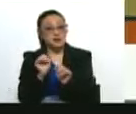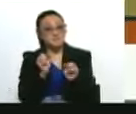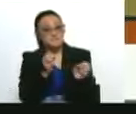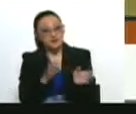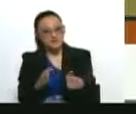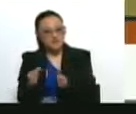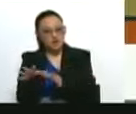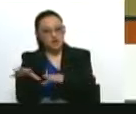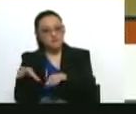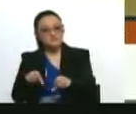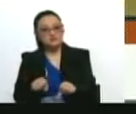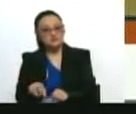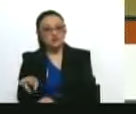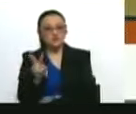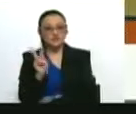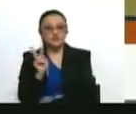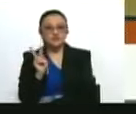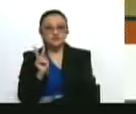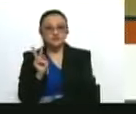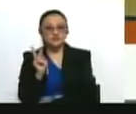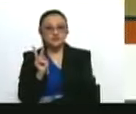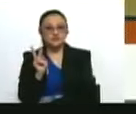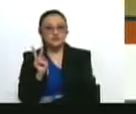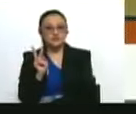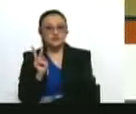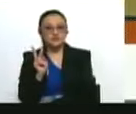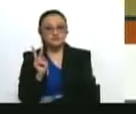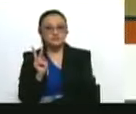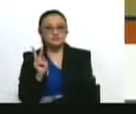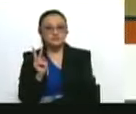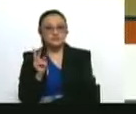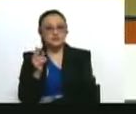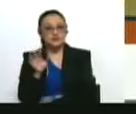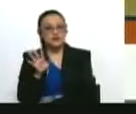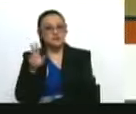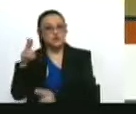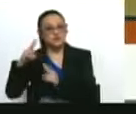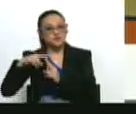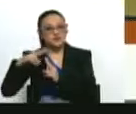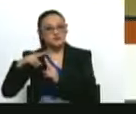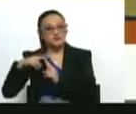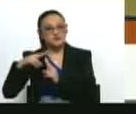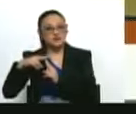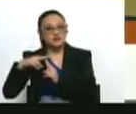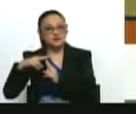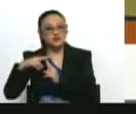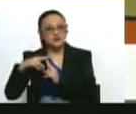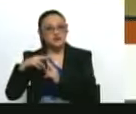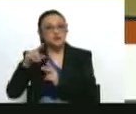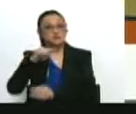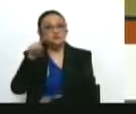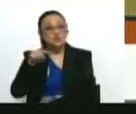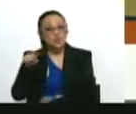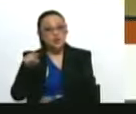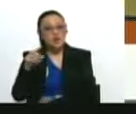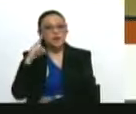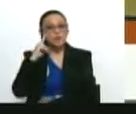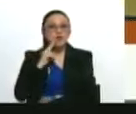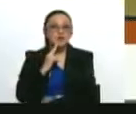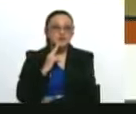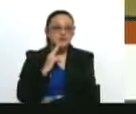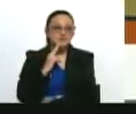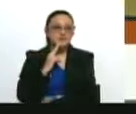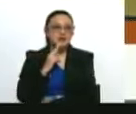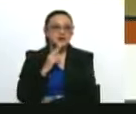planificaron la invasión a Venezuela por el Táchira, por el Zulia, por Bolívar, por